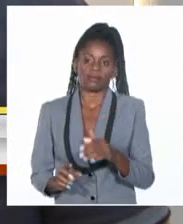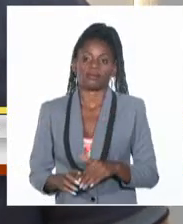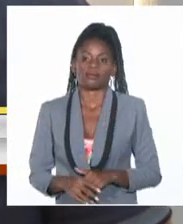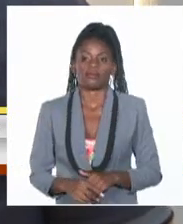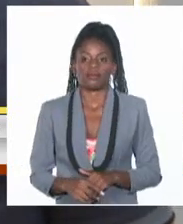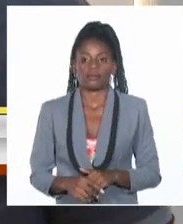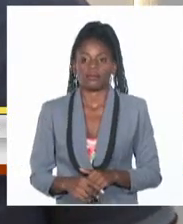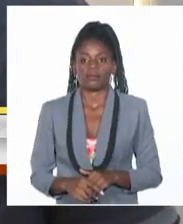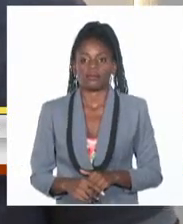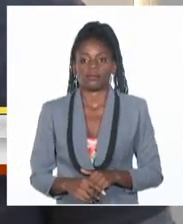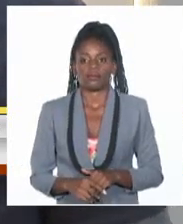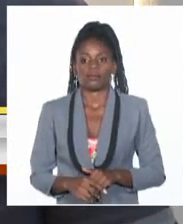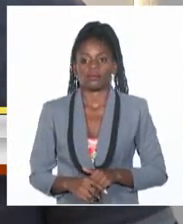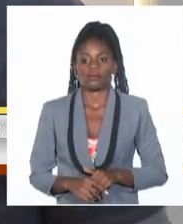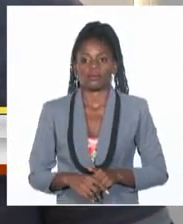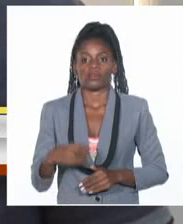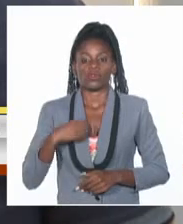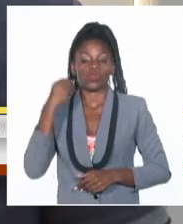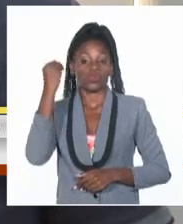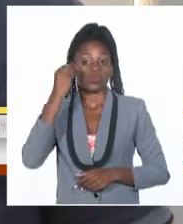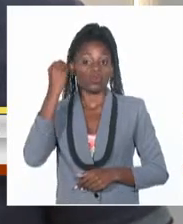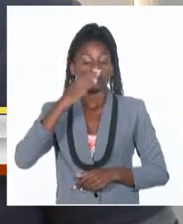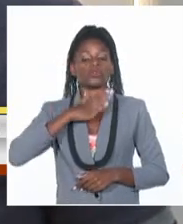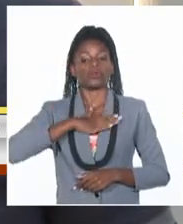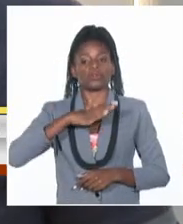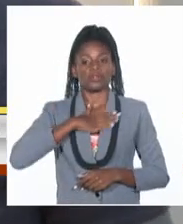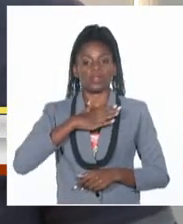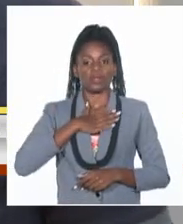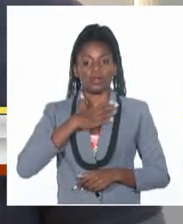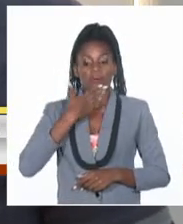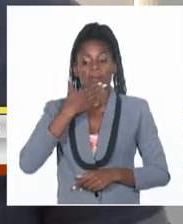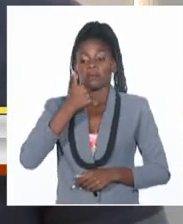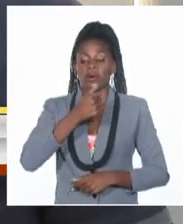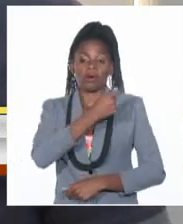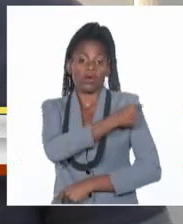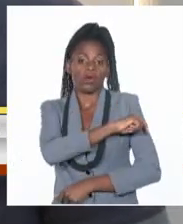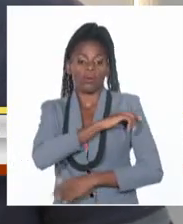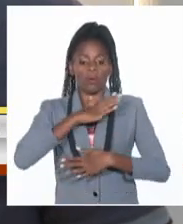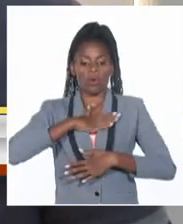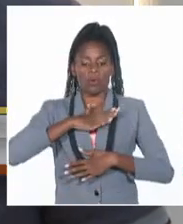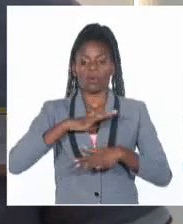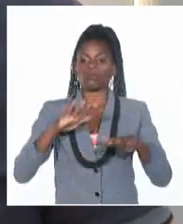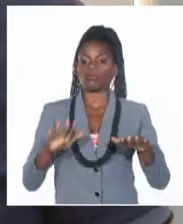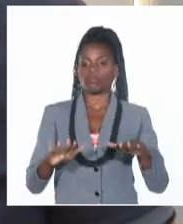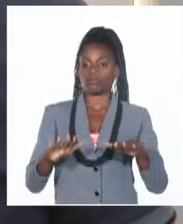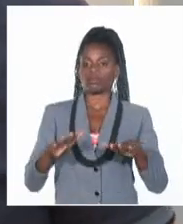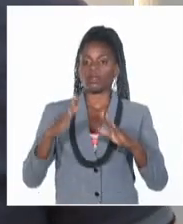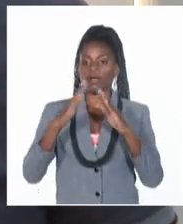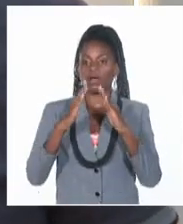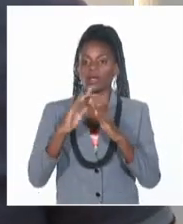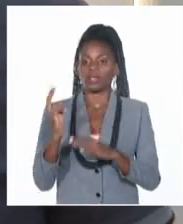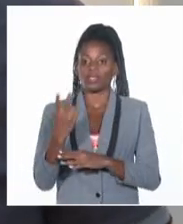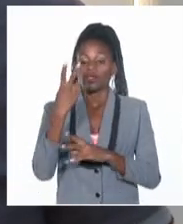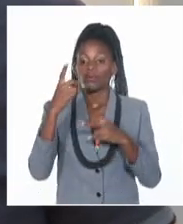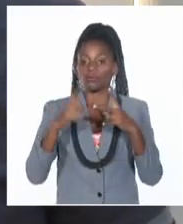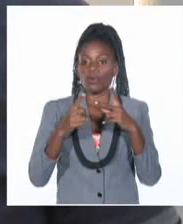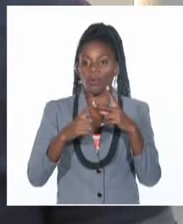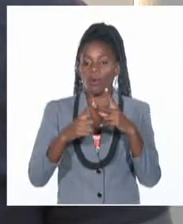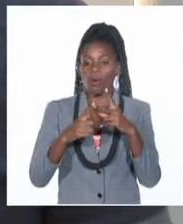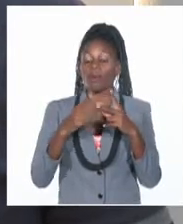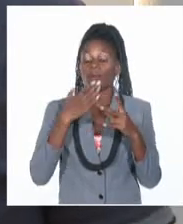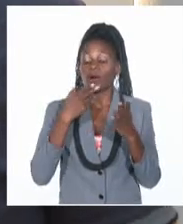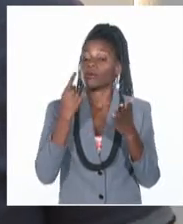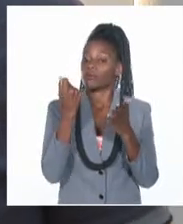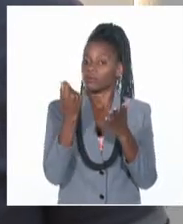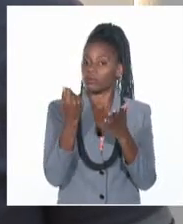creo que ahí radican las principales ventajas: satisfacción a nuestros clientes y comodidad para nuestros clientes. En segundo lugar, tiene un efecto económico, sin duda,